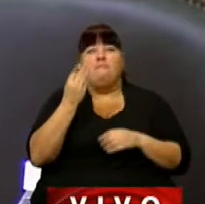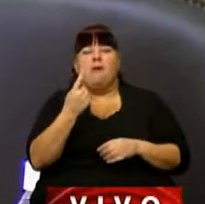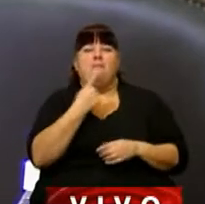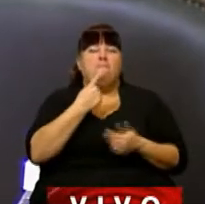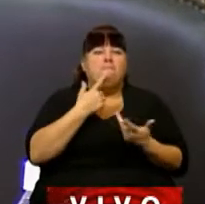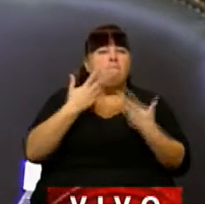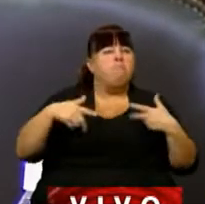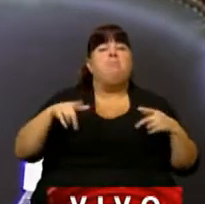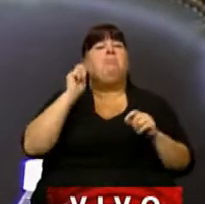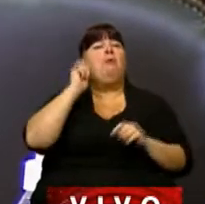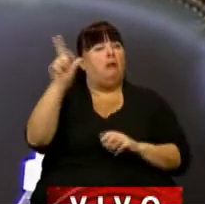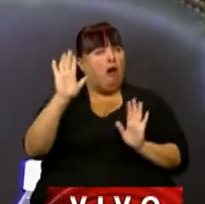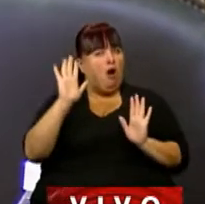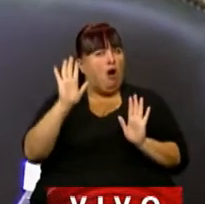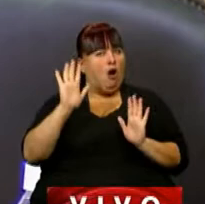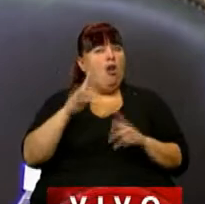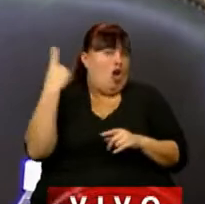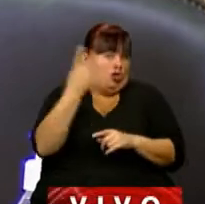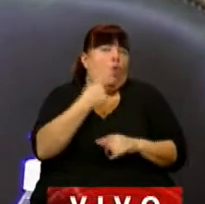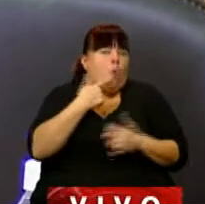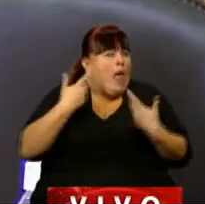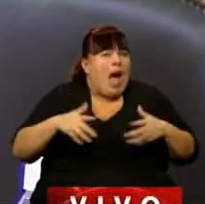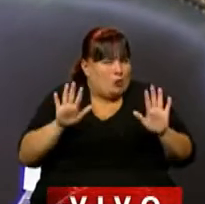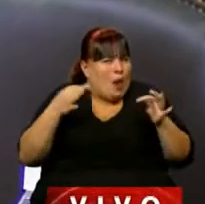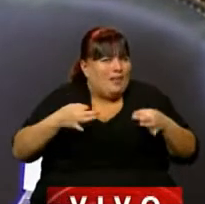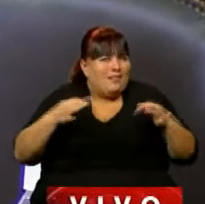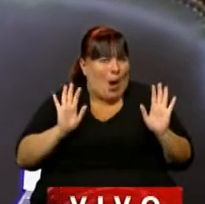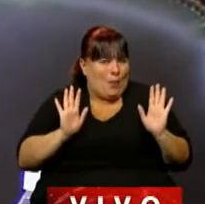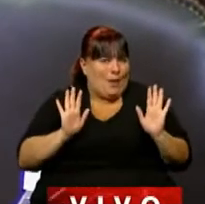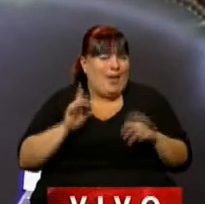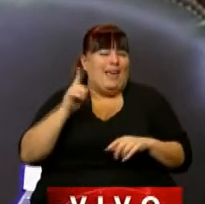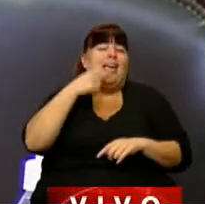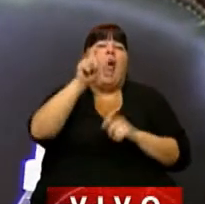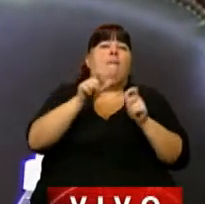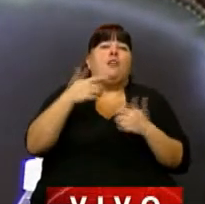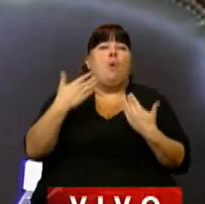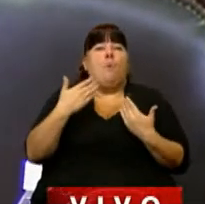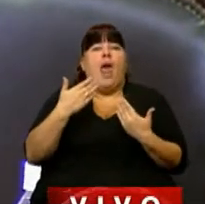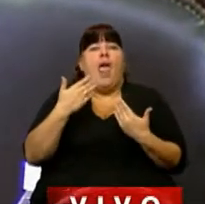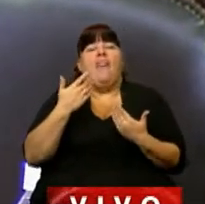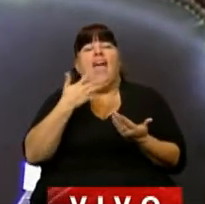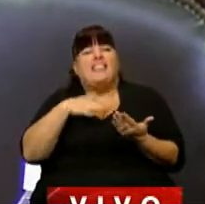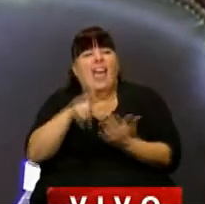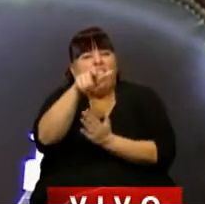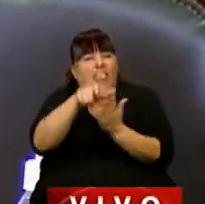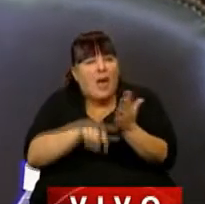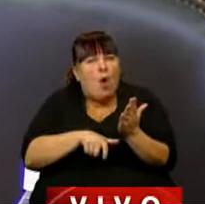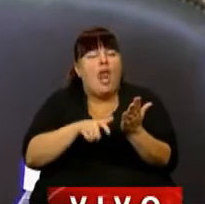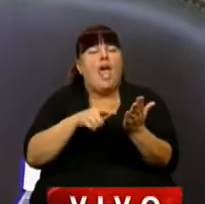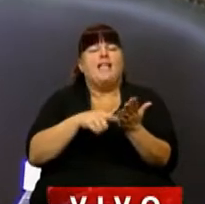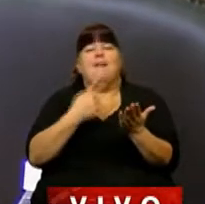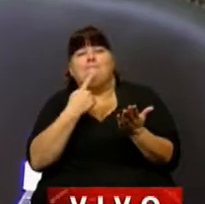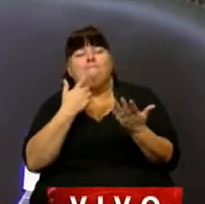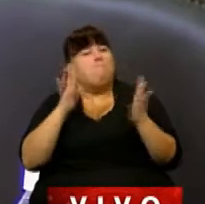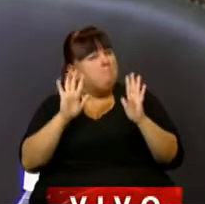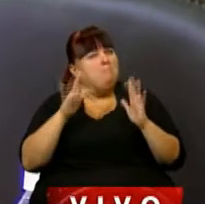acechanzas, genuinas en muchos casos, de si el ciudadano iba a poder interpretarlo bien? La